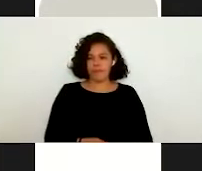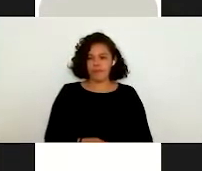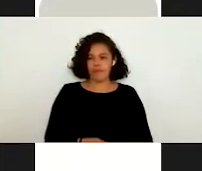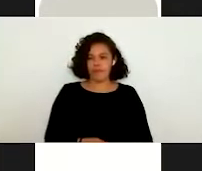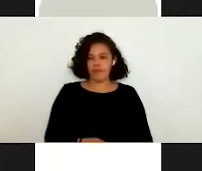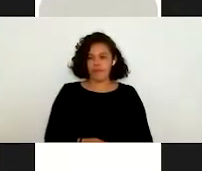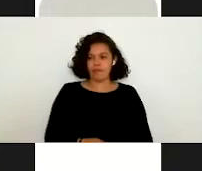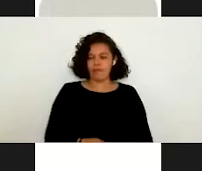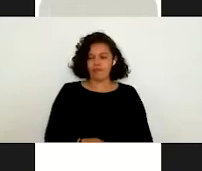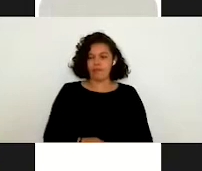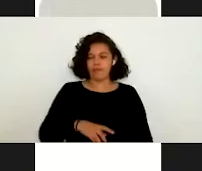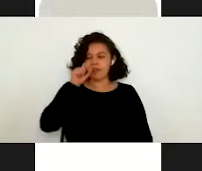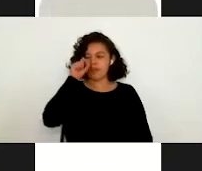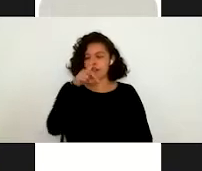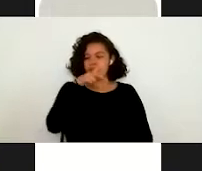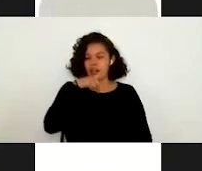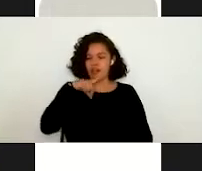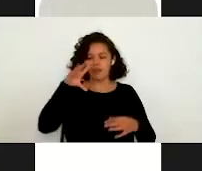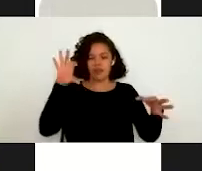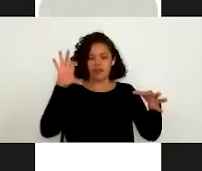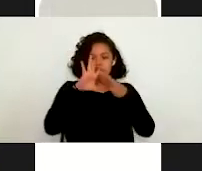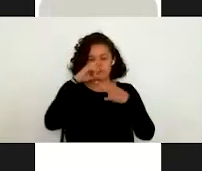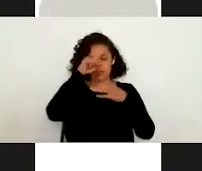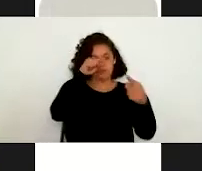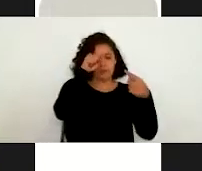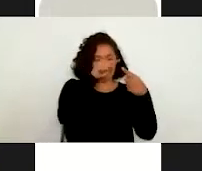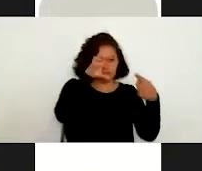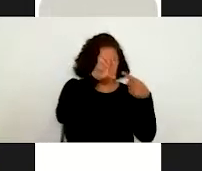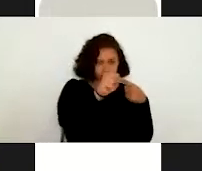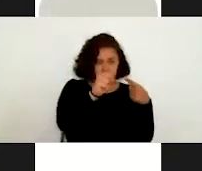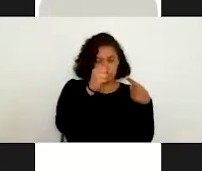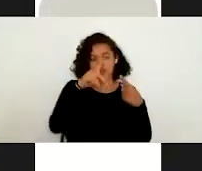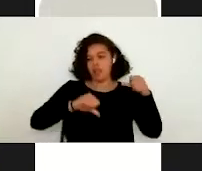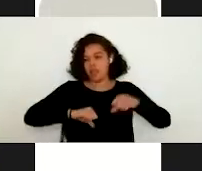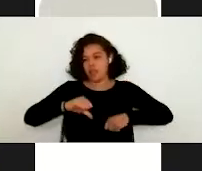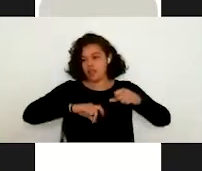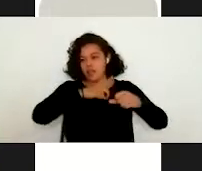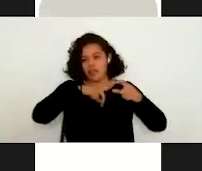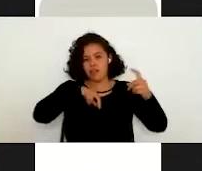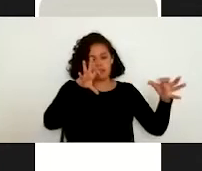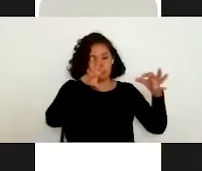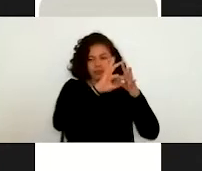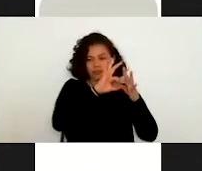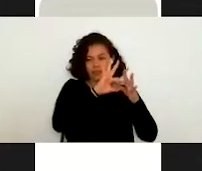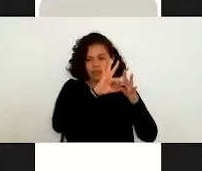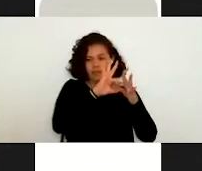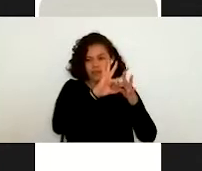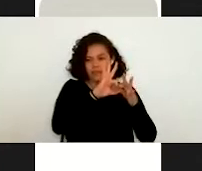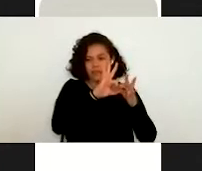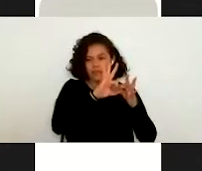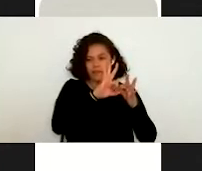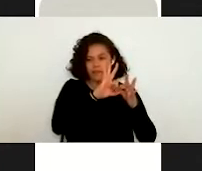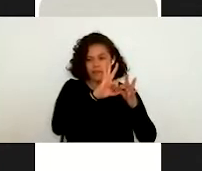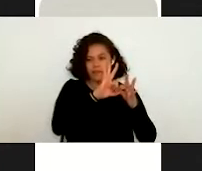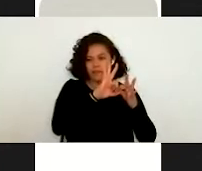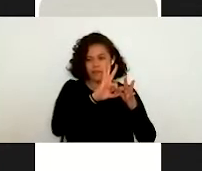ver o tiene que estar relacionado con el objetivo, con las actividades, ¿no? Muchas veces